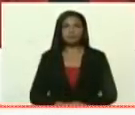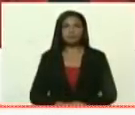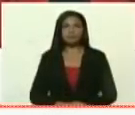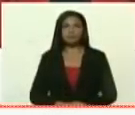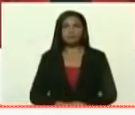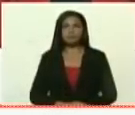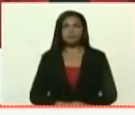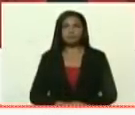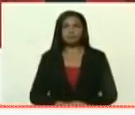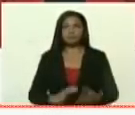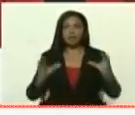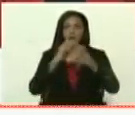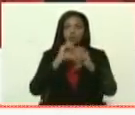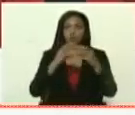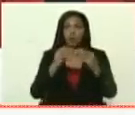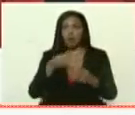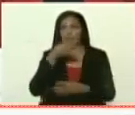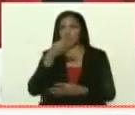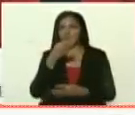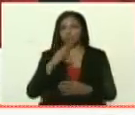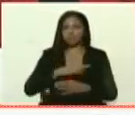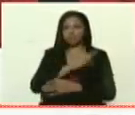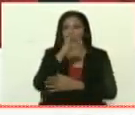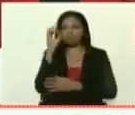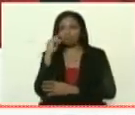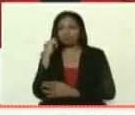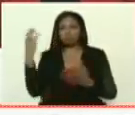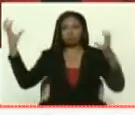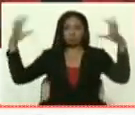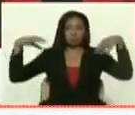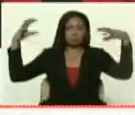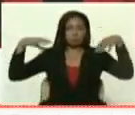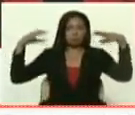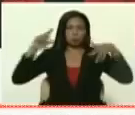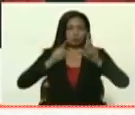La noche, bueno, toda la tarde y parte de la noche ha estado en lluvia.